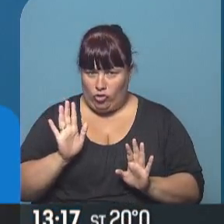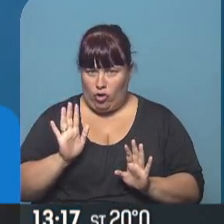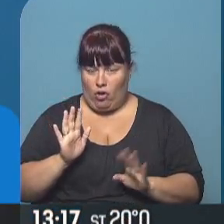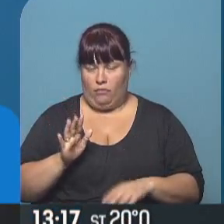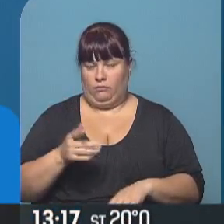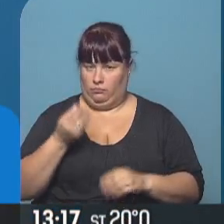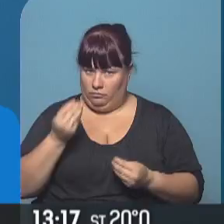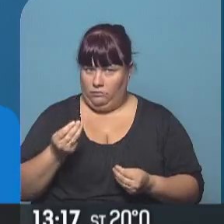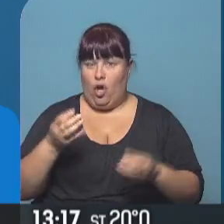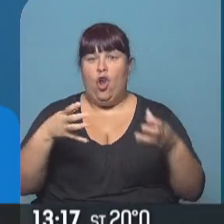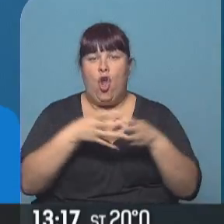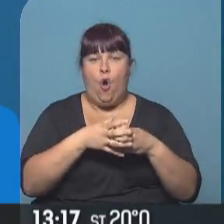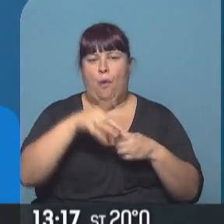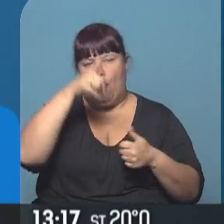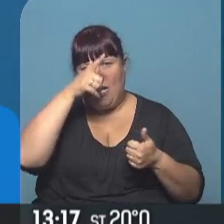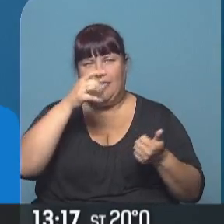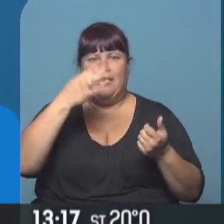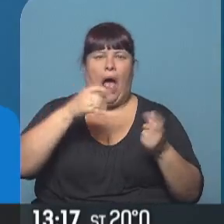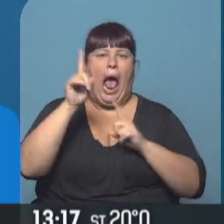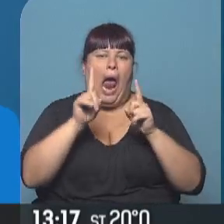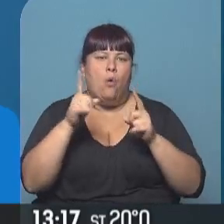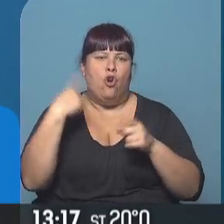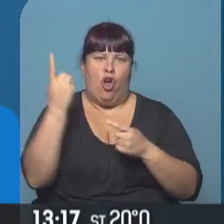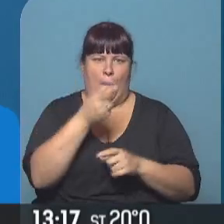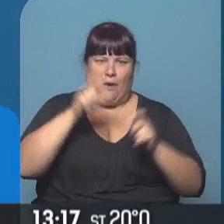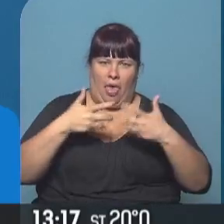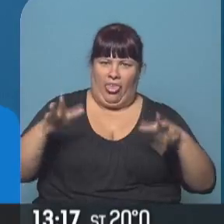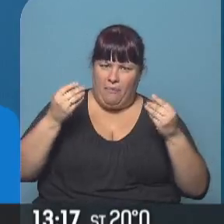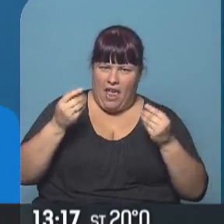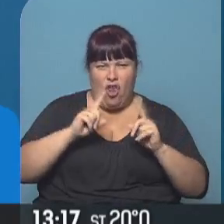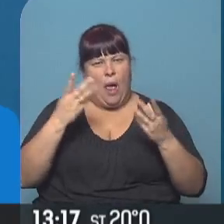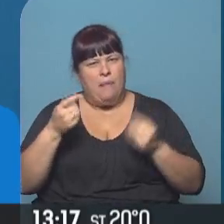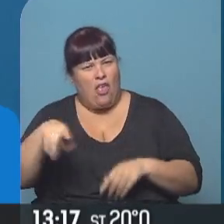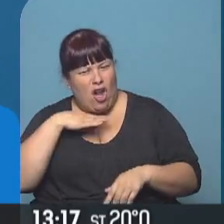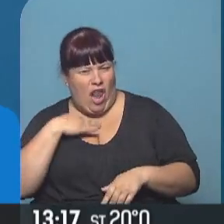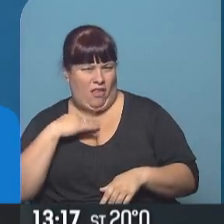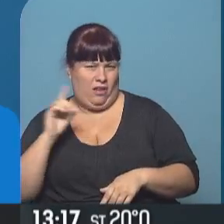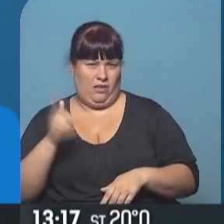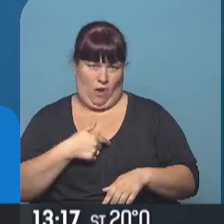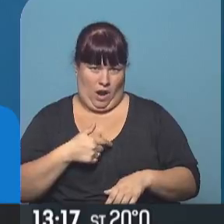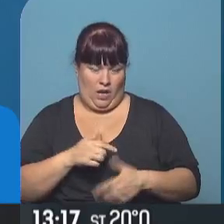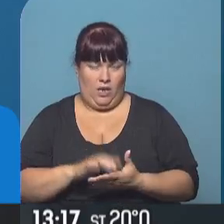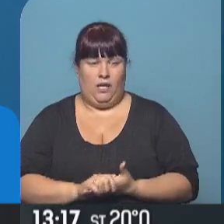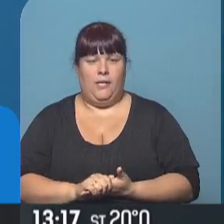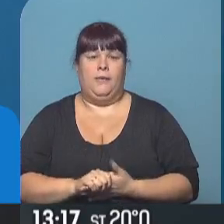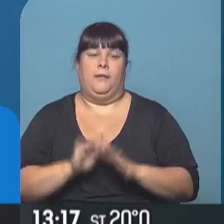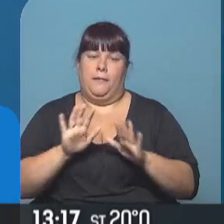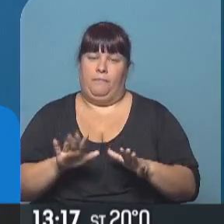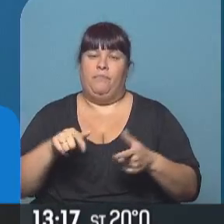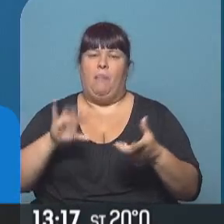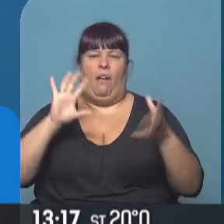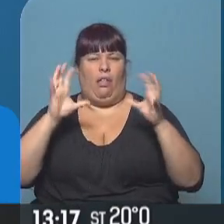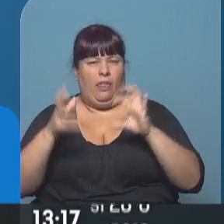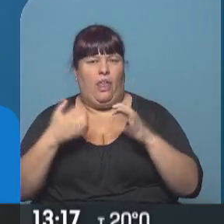que a los organismos de seguridad o a ciertos organismos le tengan miedo a la sociedad y no le tengan miedo a los delincuentes. El deterioro también